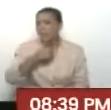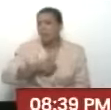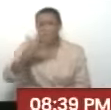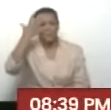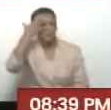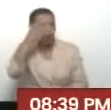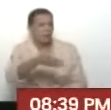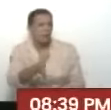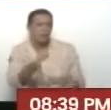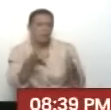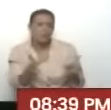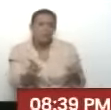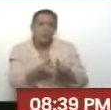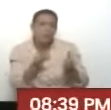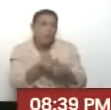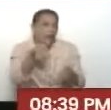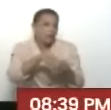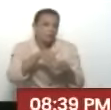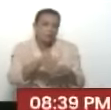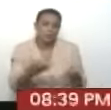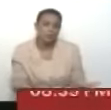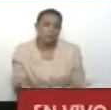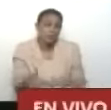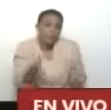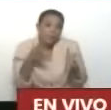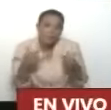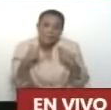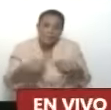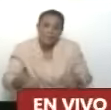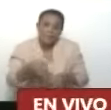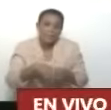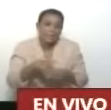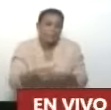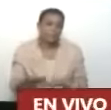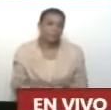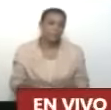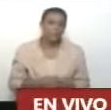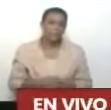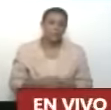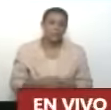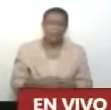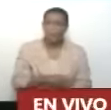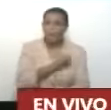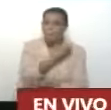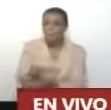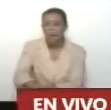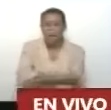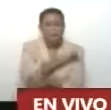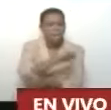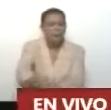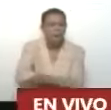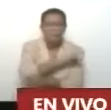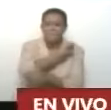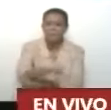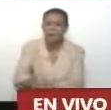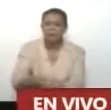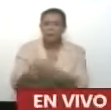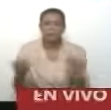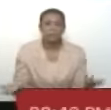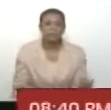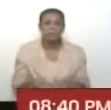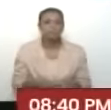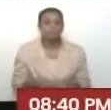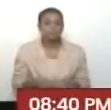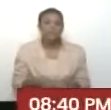cuando vengamos a elecciones. Ustedes no quieren frenar las elecciones, no quieren frenar el referendo, ¿eh? Porque le hemos dado tanto palo al pueblo, ¿eh? Dándole palo. Hay una